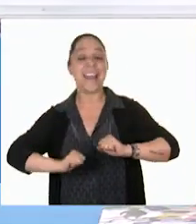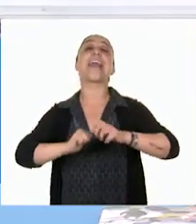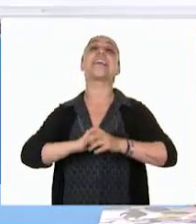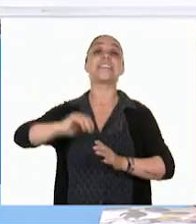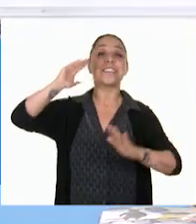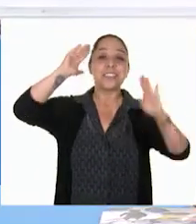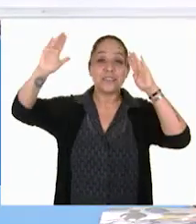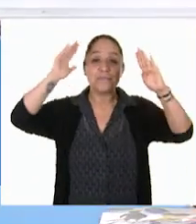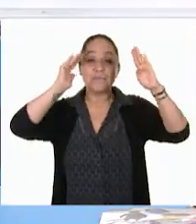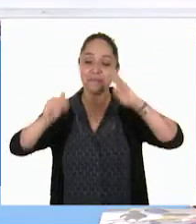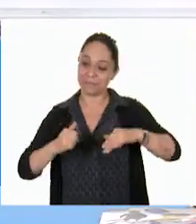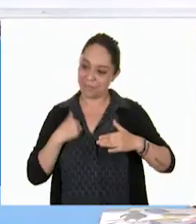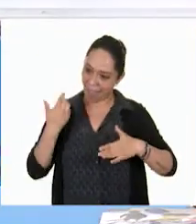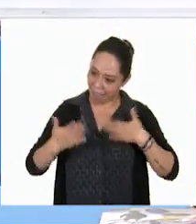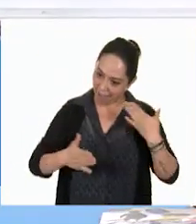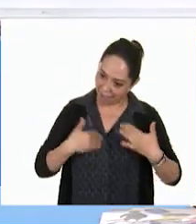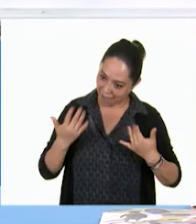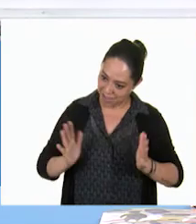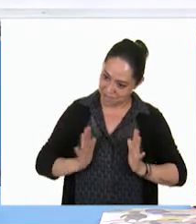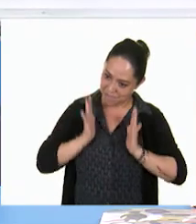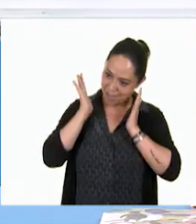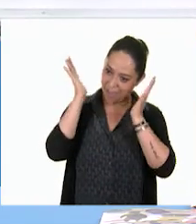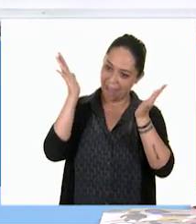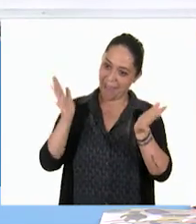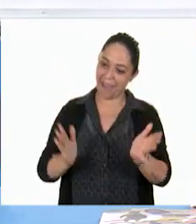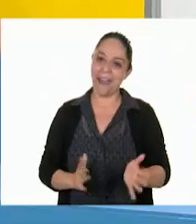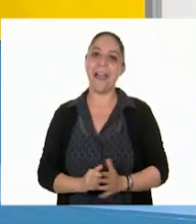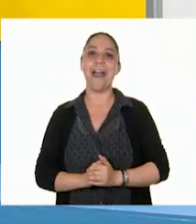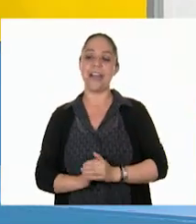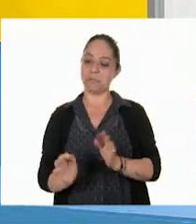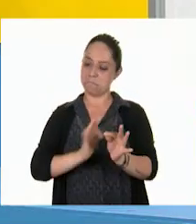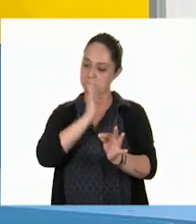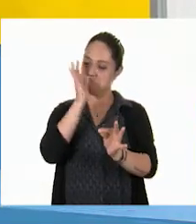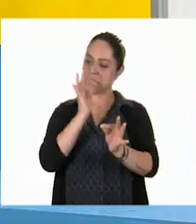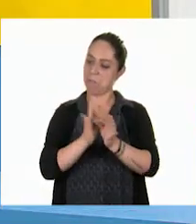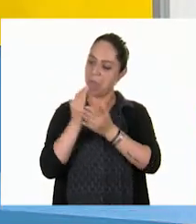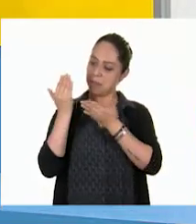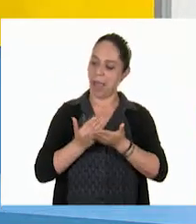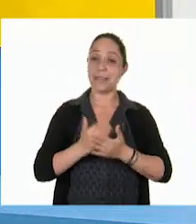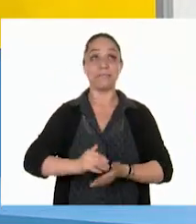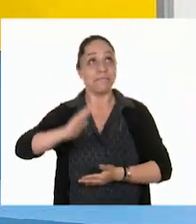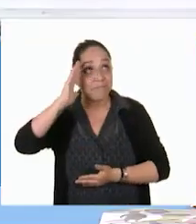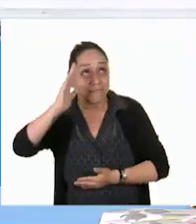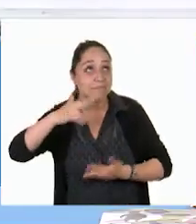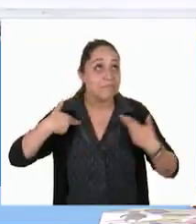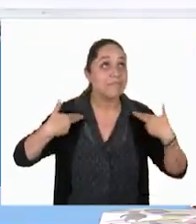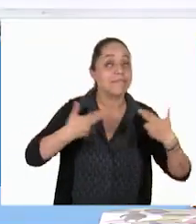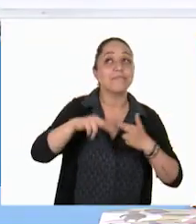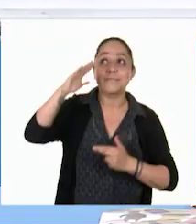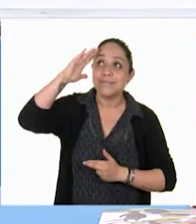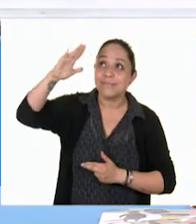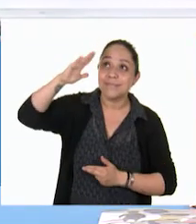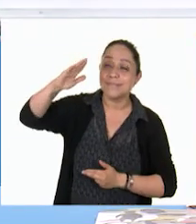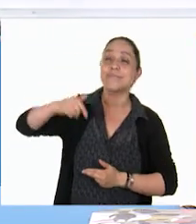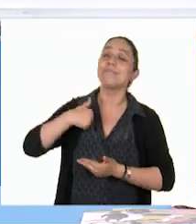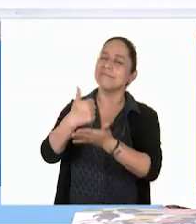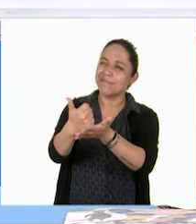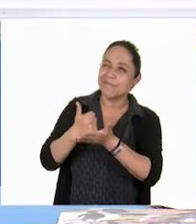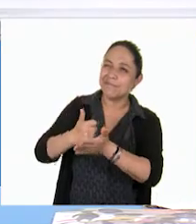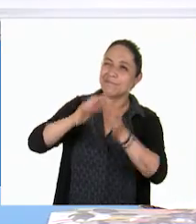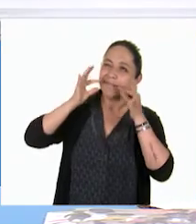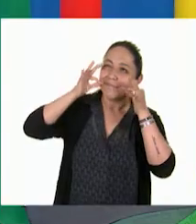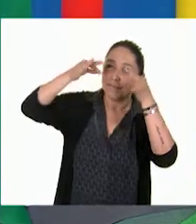¡Hola! ¡Qué alegría poder verte! Llegaste justo a tiempo. ¡Ay, hola, maestra! ¡Hola, Juan Carlos! ¿Me ayudas con estás, mi cubrebocas?